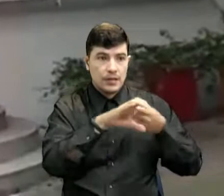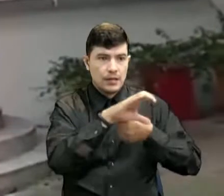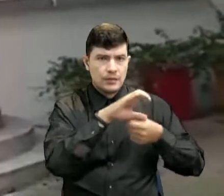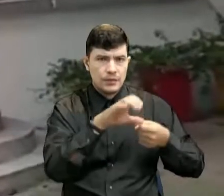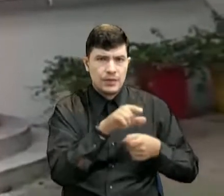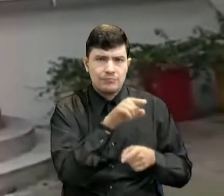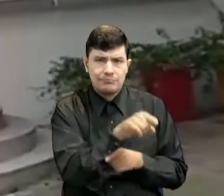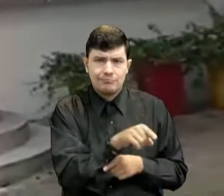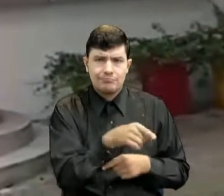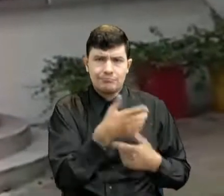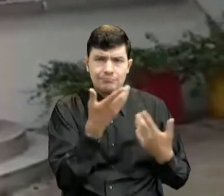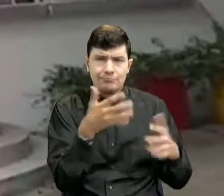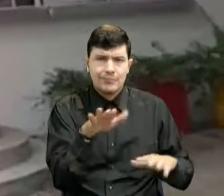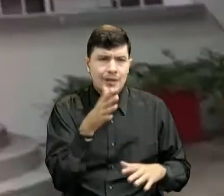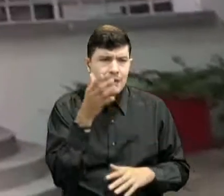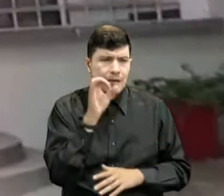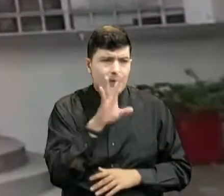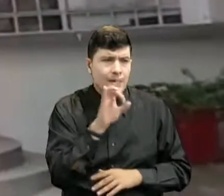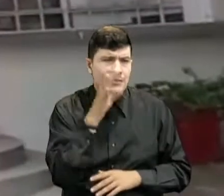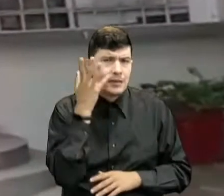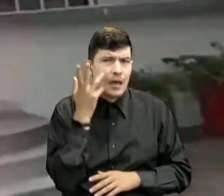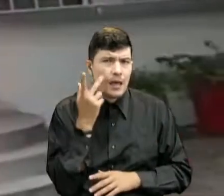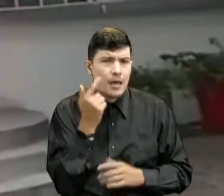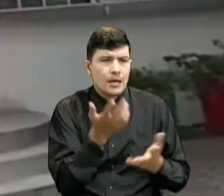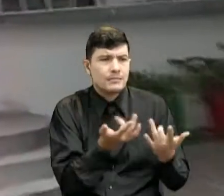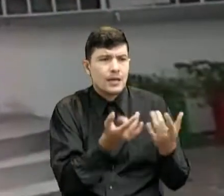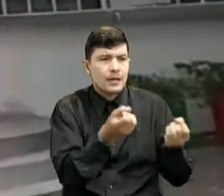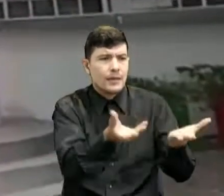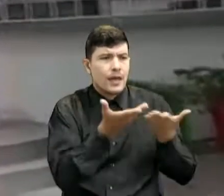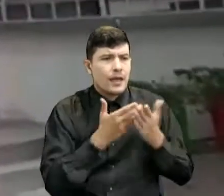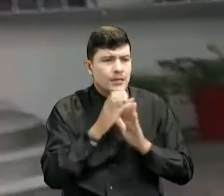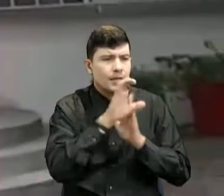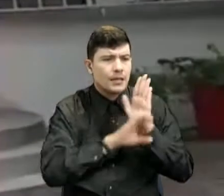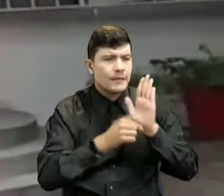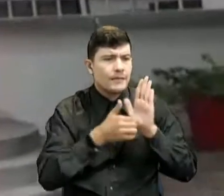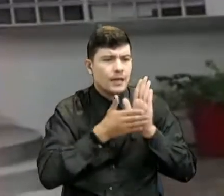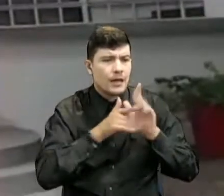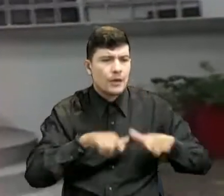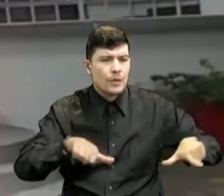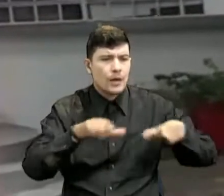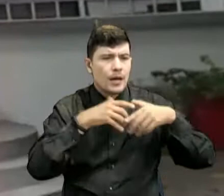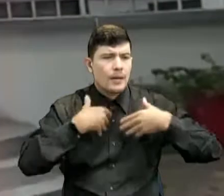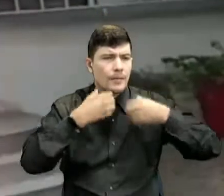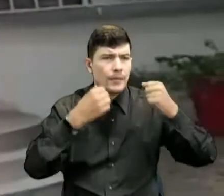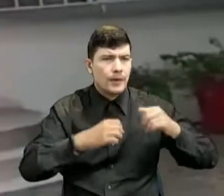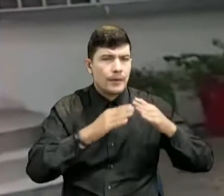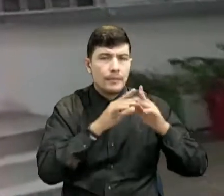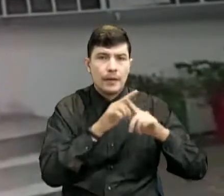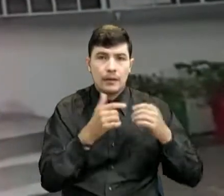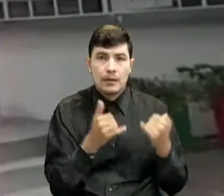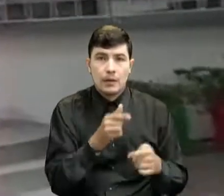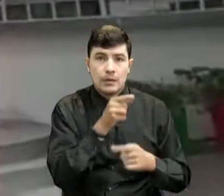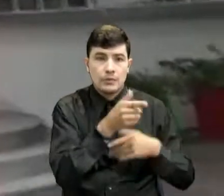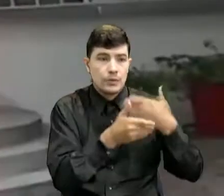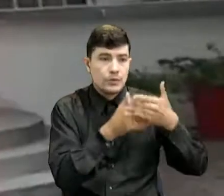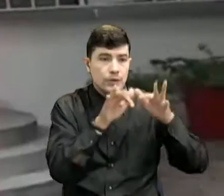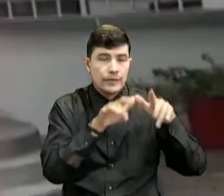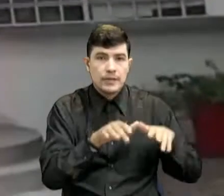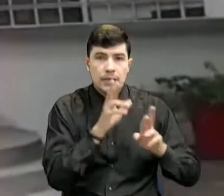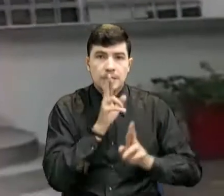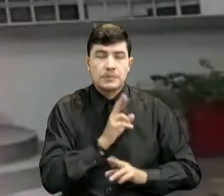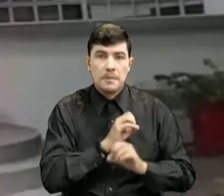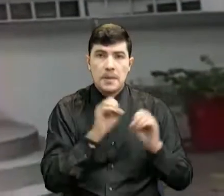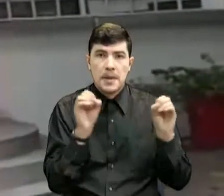llevan más de 15 días esperando un certificado catastral pero la diligencia no han podido cumplirla me gusta la